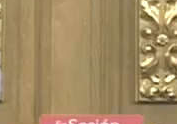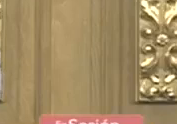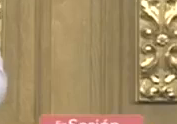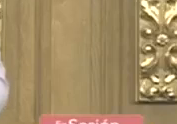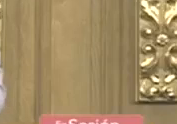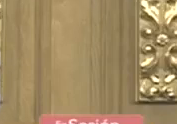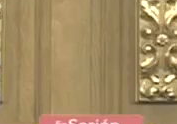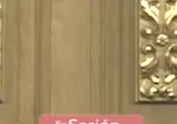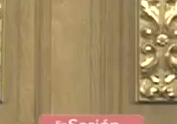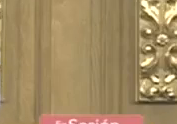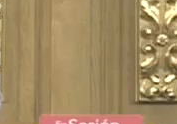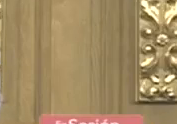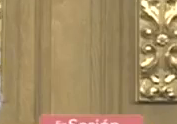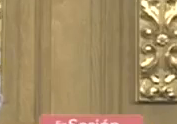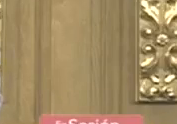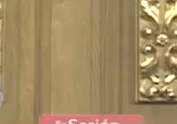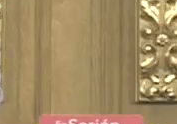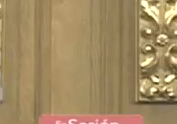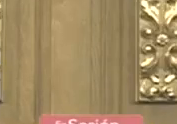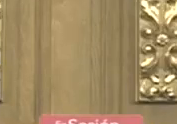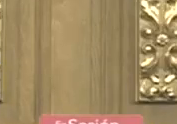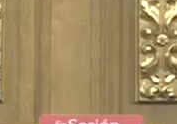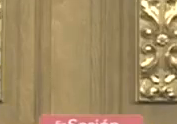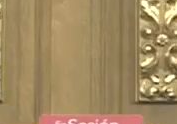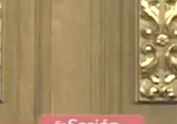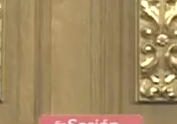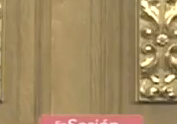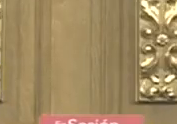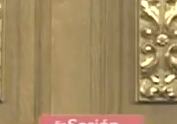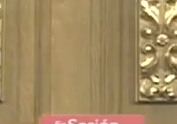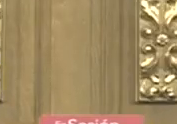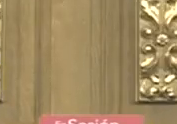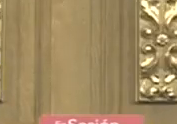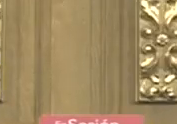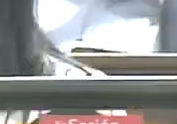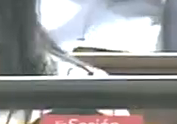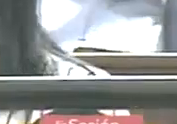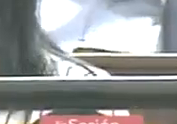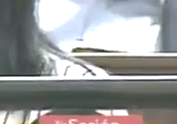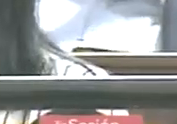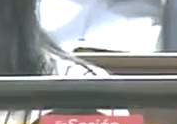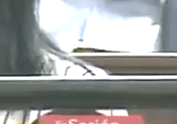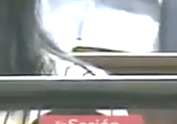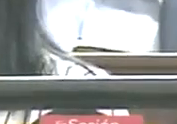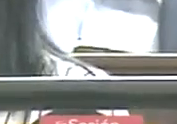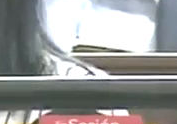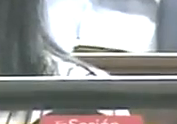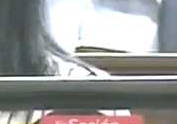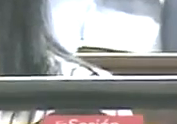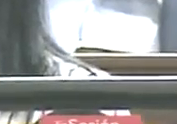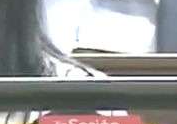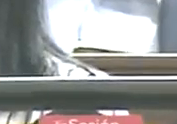exaltar, honrar, defender, resguardar y proteger nuestro legado, el de Bolívar y nuestros héroes y